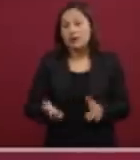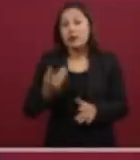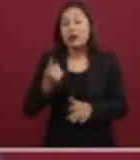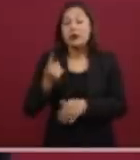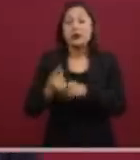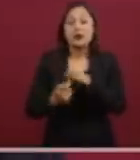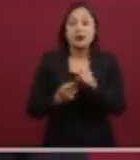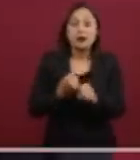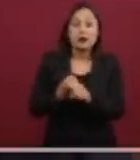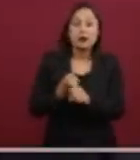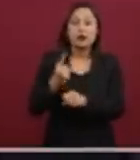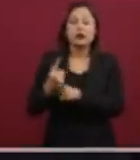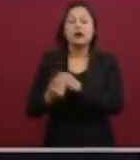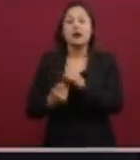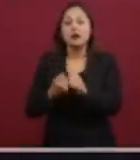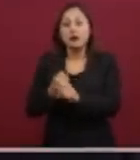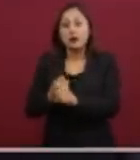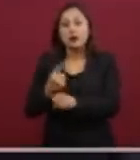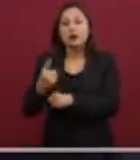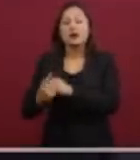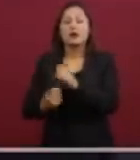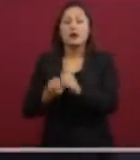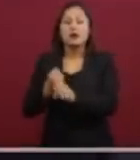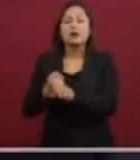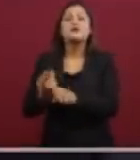se rechazaba a jóvenes